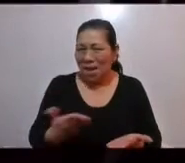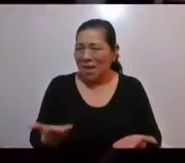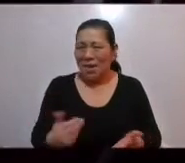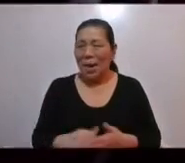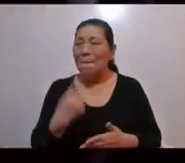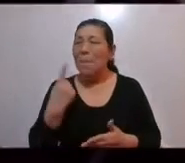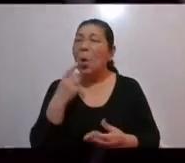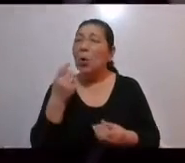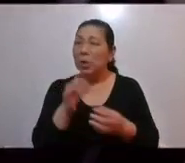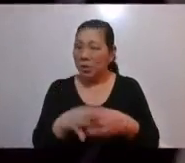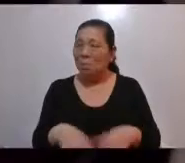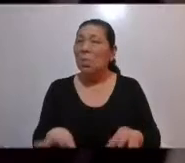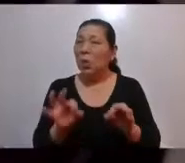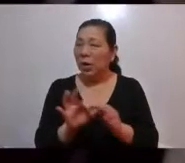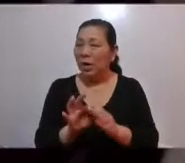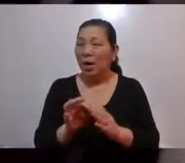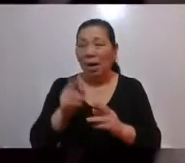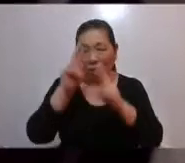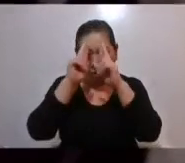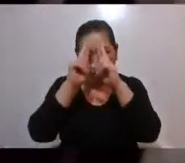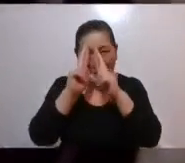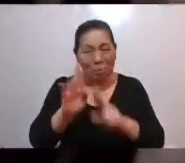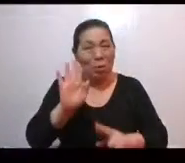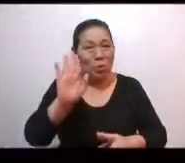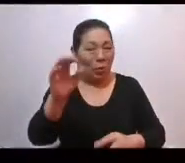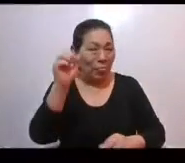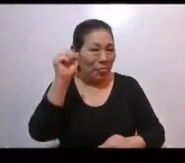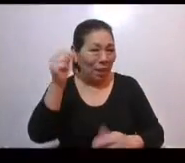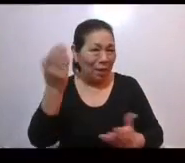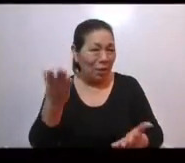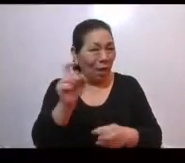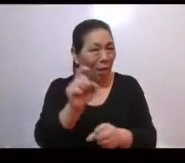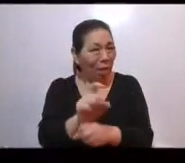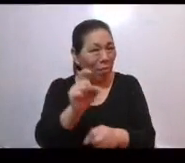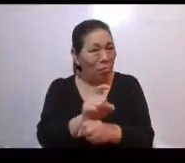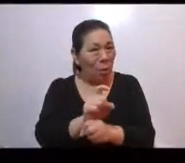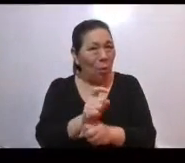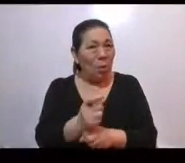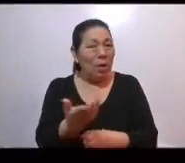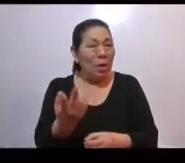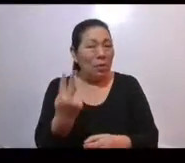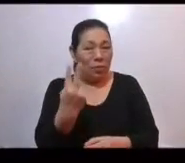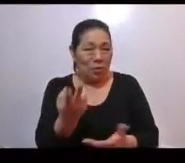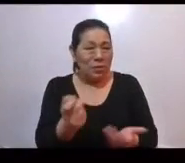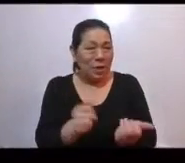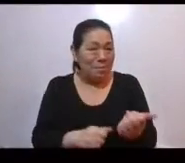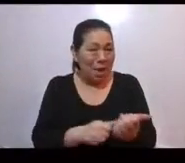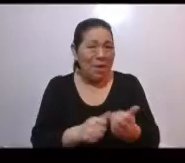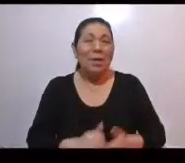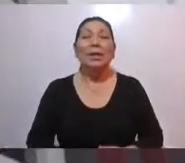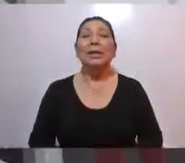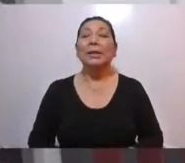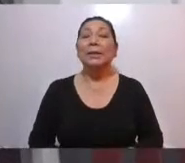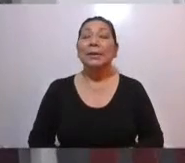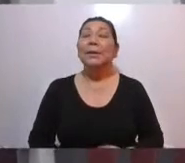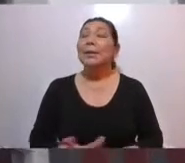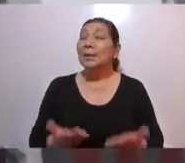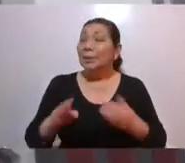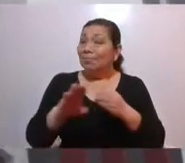y desproporcionado y, por tanto, vulnera el derecho a la educación de las demandantes?